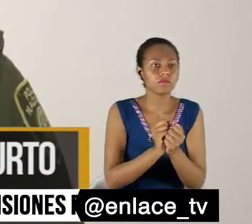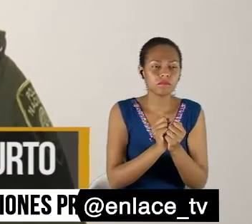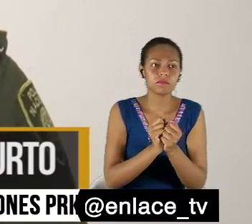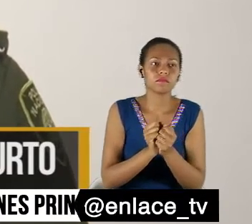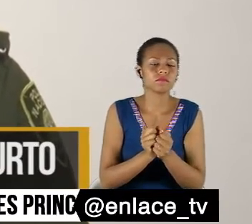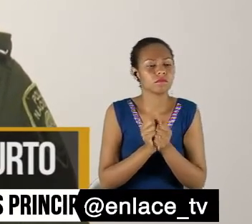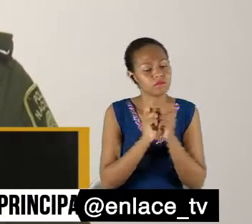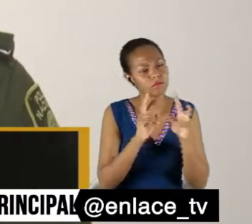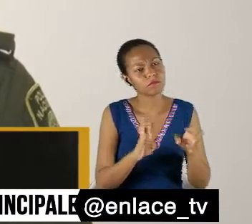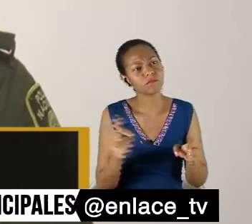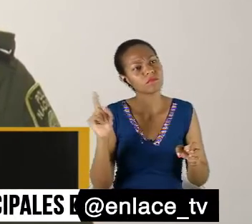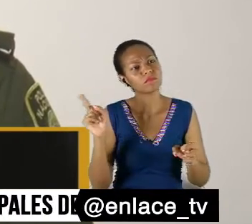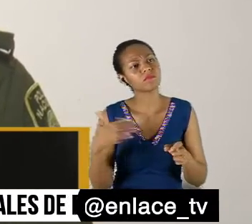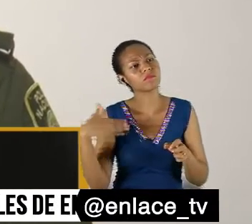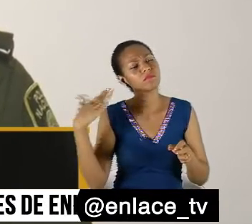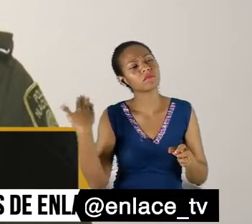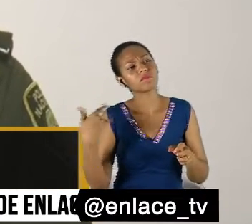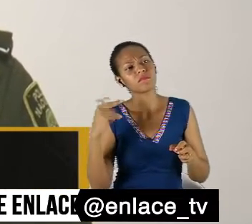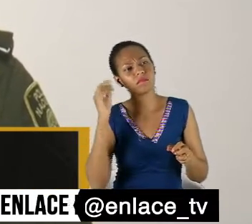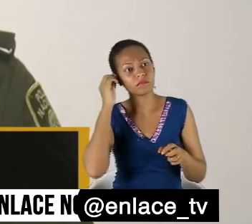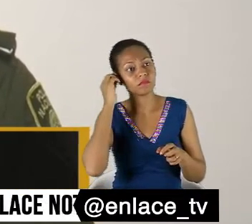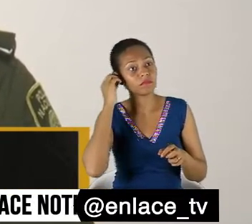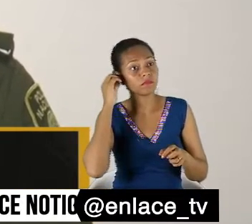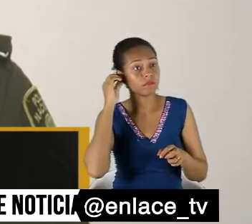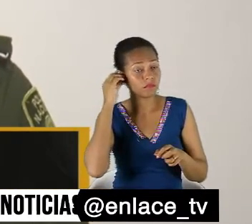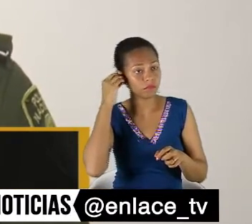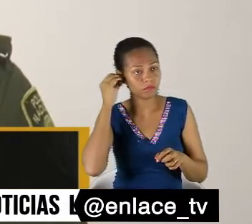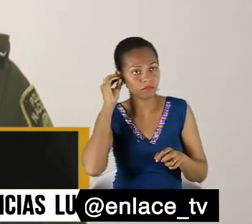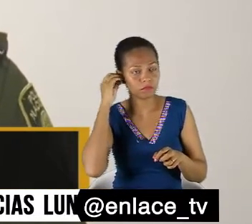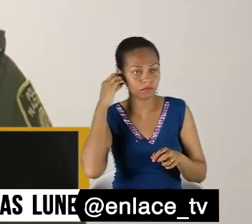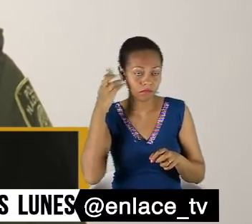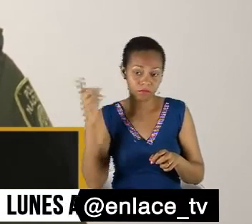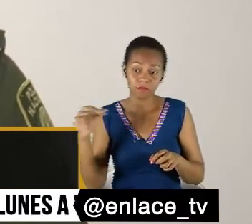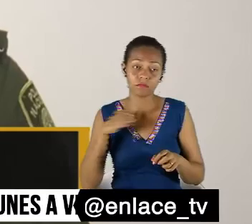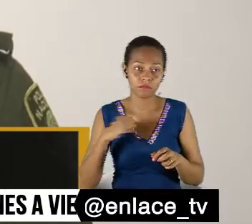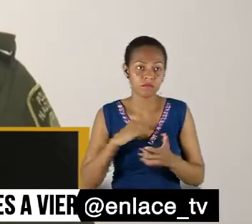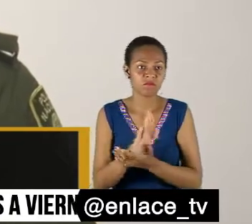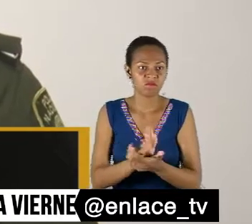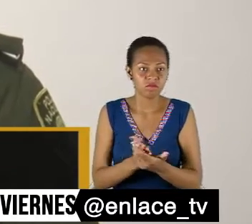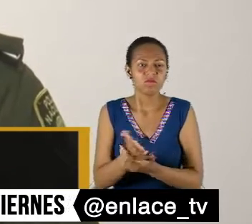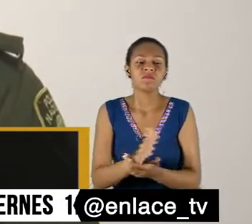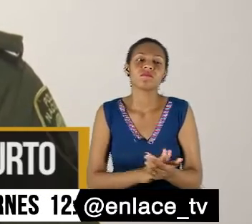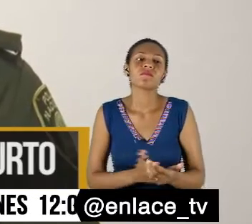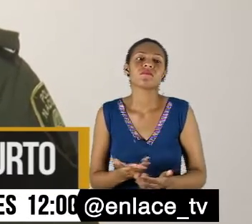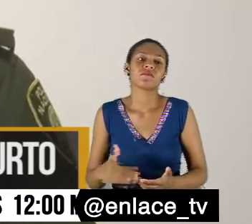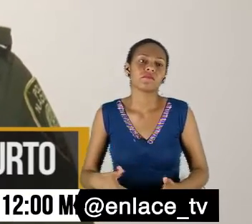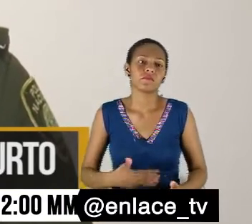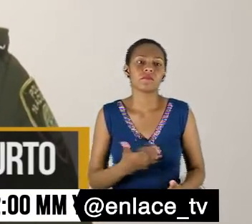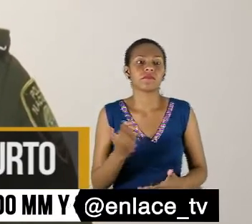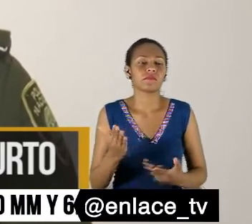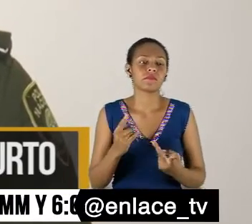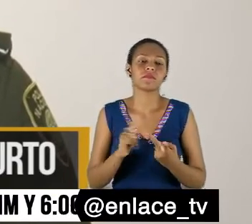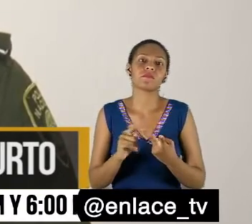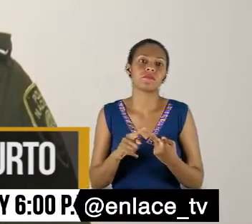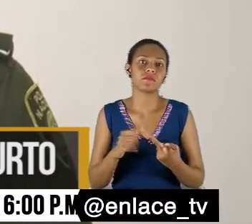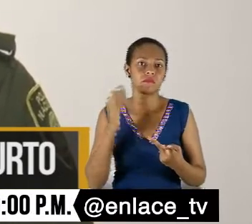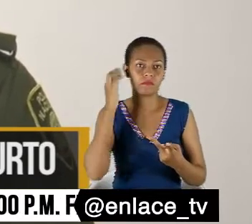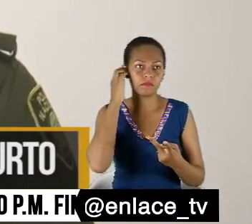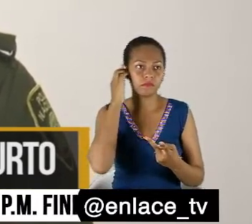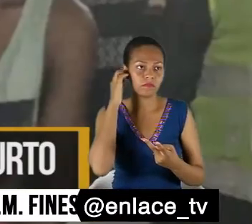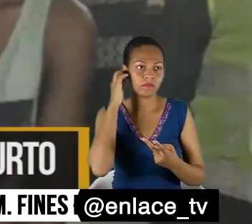antecedentes. A este se le incauta un arma blanca, el cual pretendía hurtar en una estación de servicios en